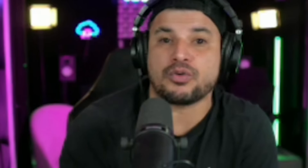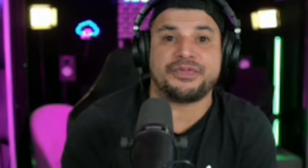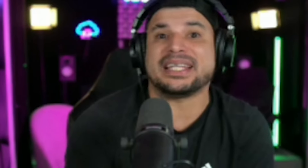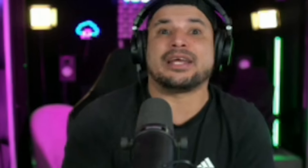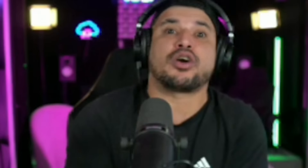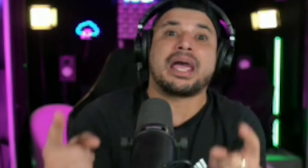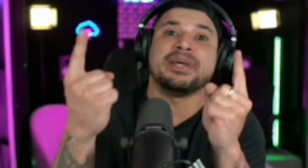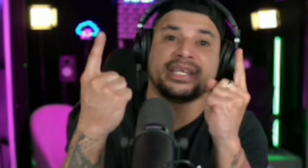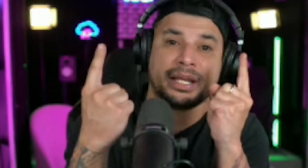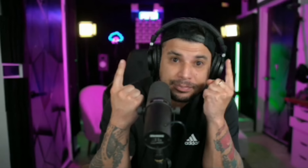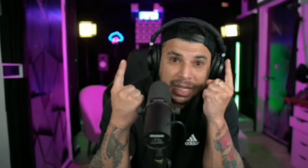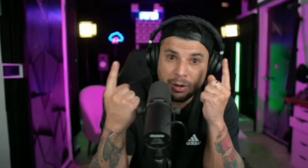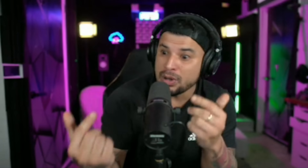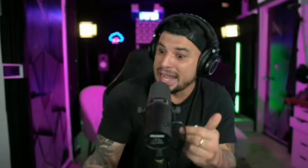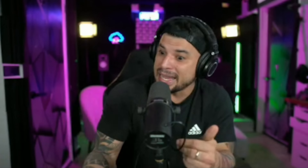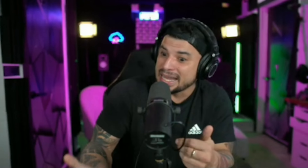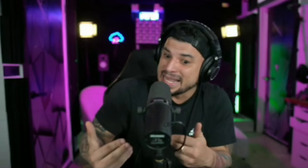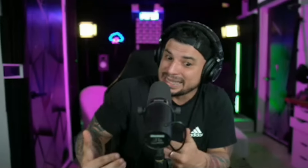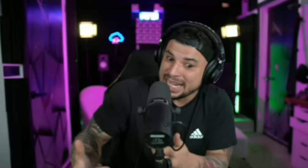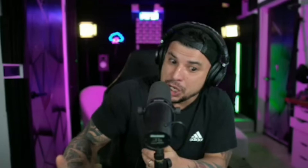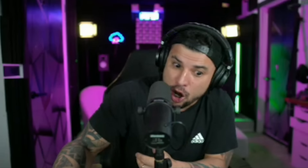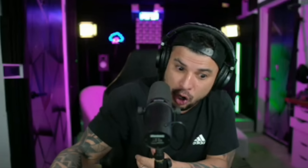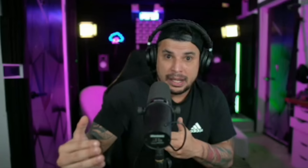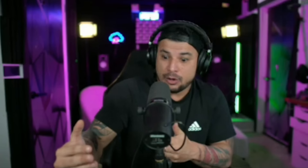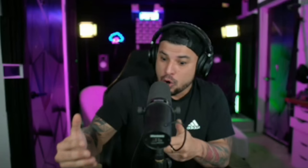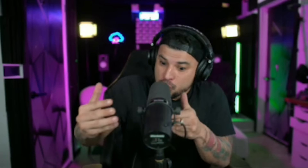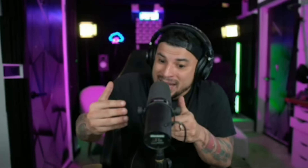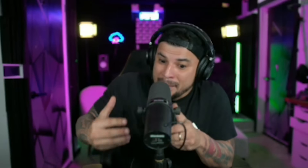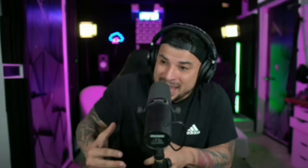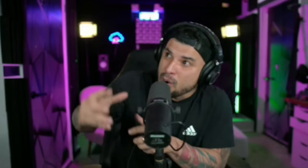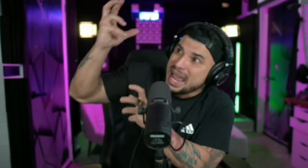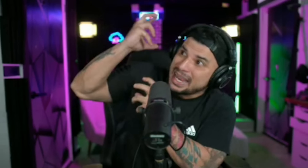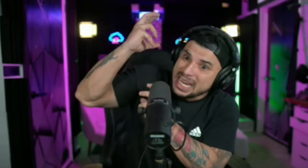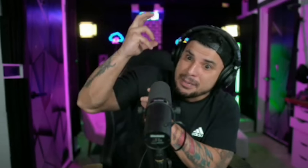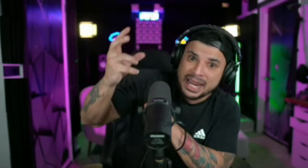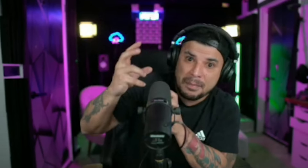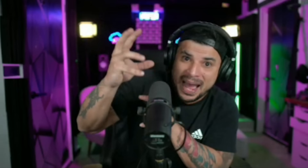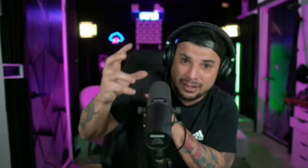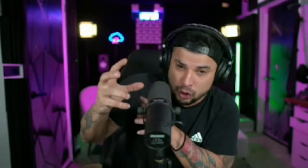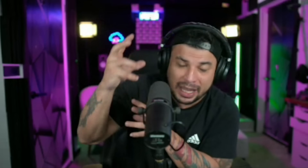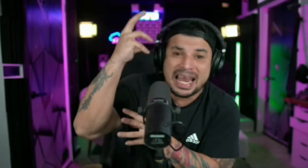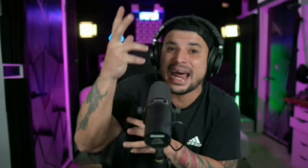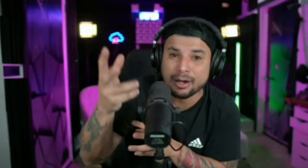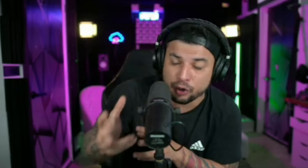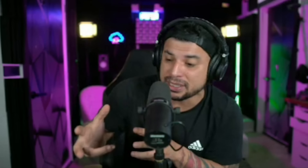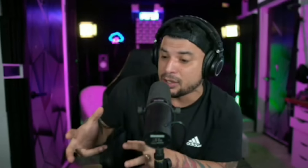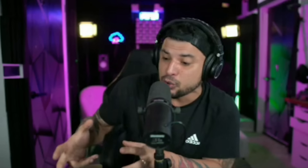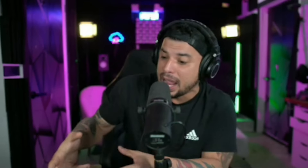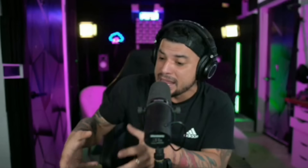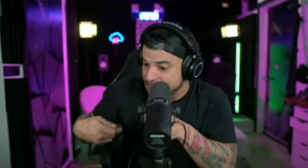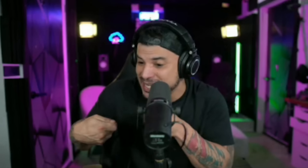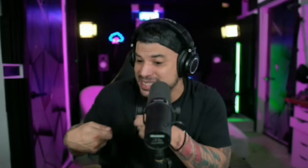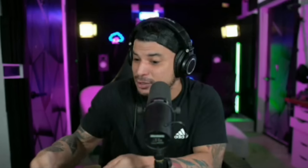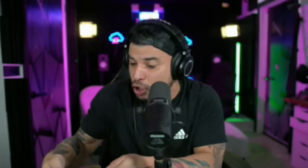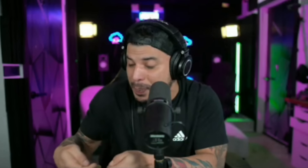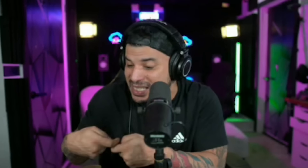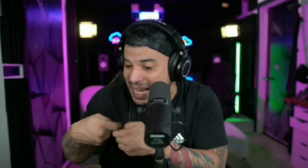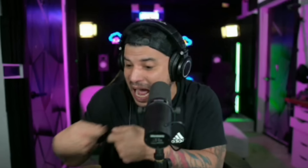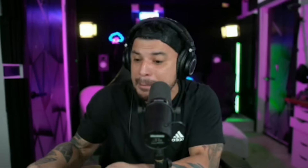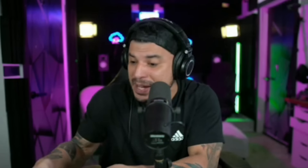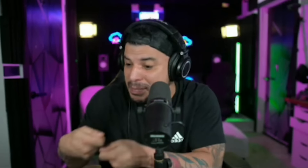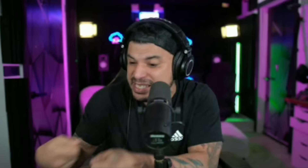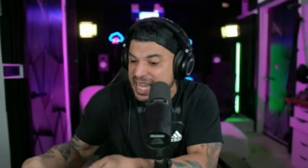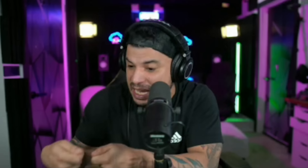donde no, fíjate que no caen misiles. Es una guerra de deterioro con un enemigo allá arriba en el mando, que es la narcodictadura ahí, haciéndolo